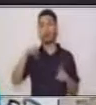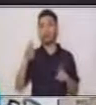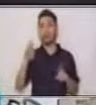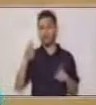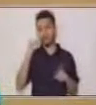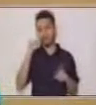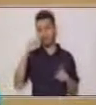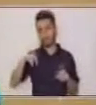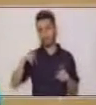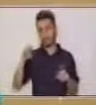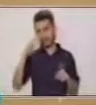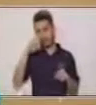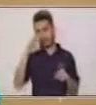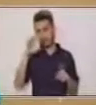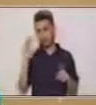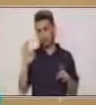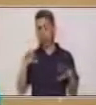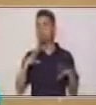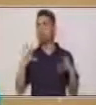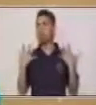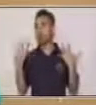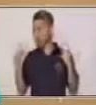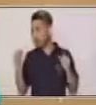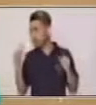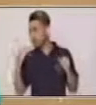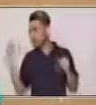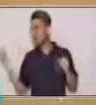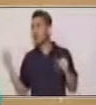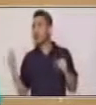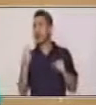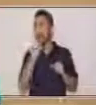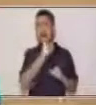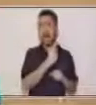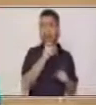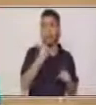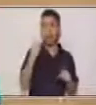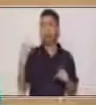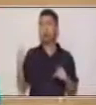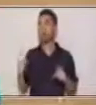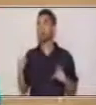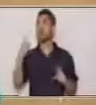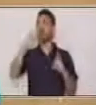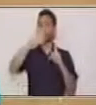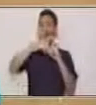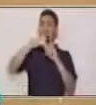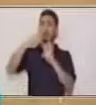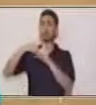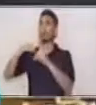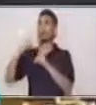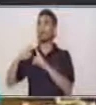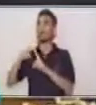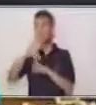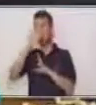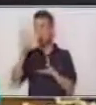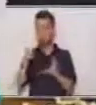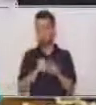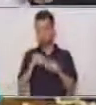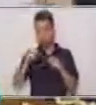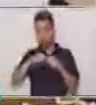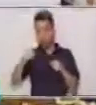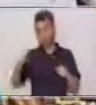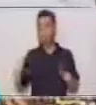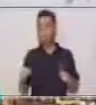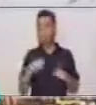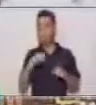vamos a realizar o vamos a encontrar el perímetro de cada triángulo sumando las medidas de los lados. ¿Cómo vamos a